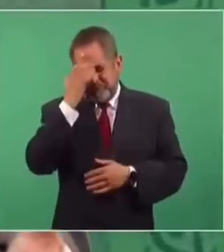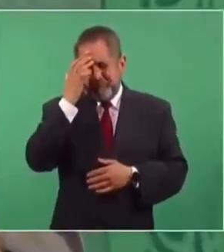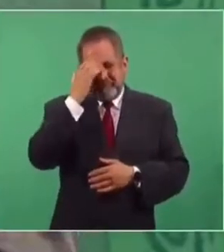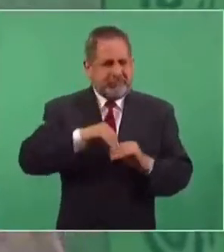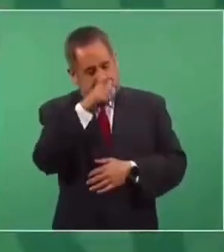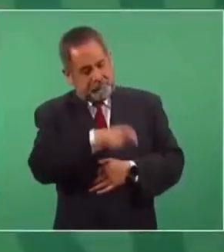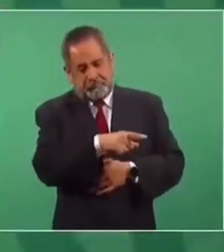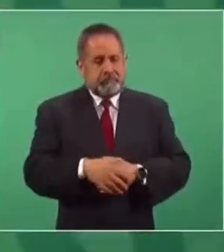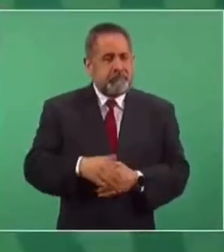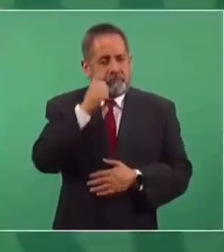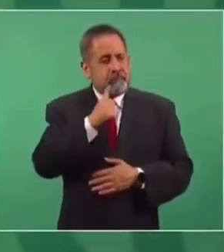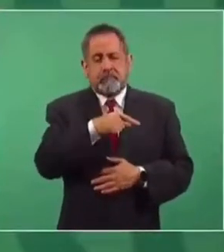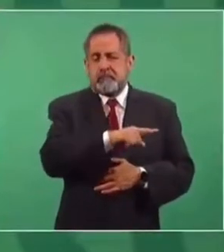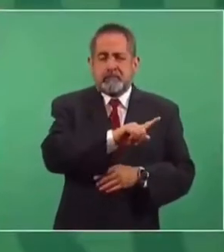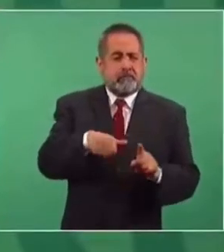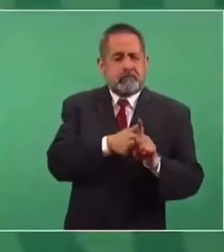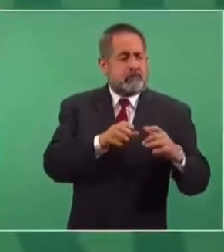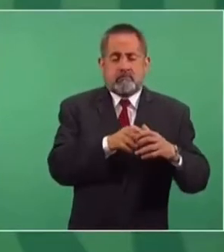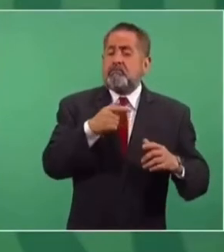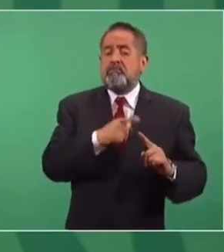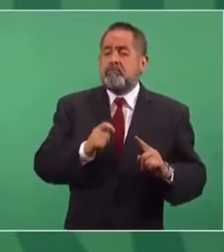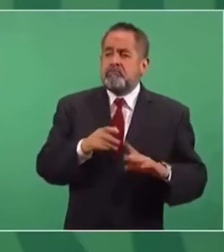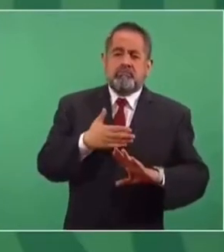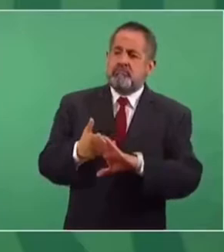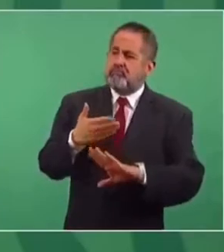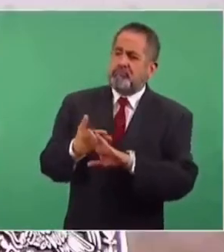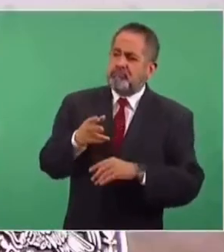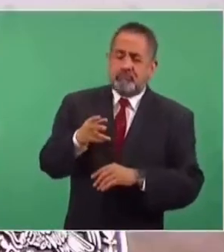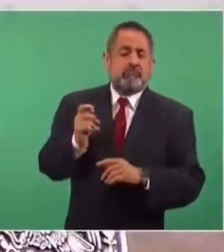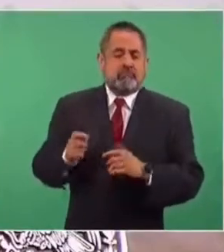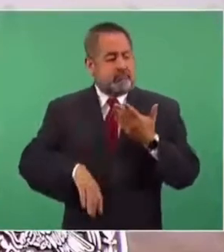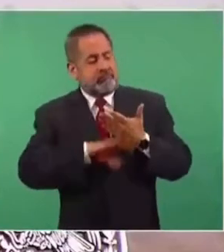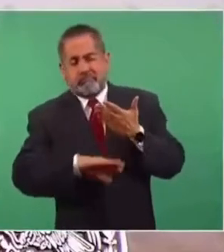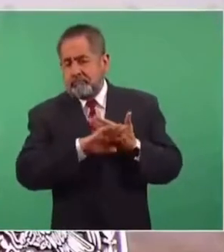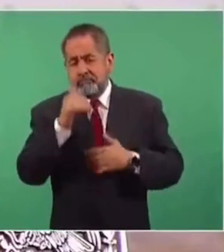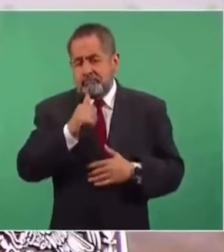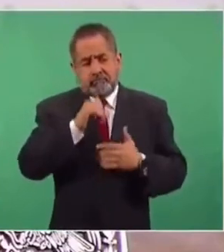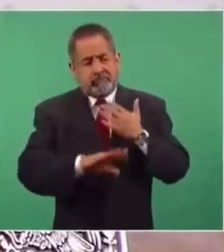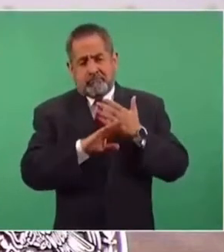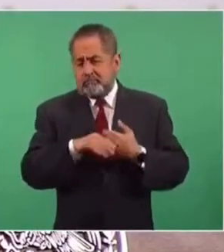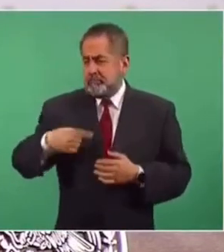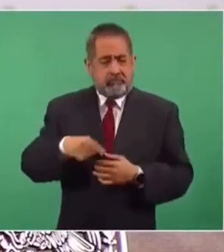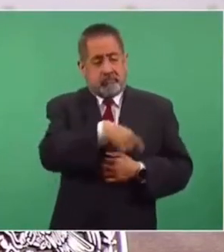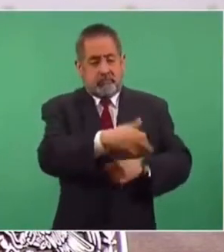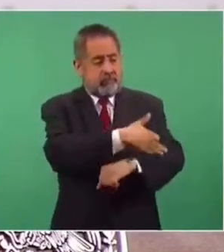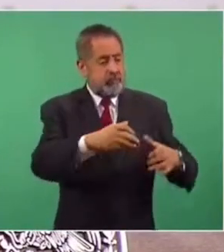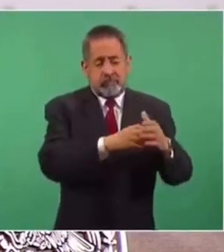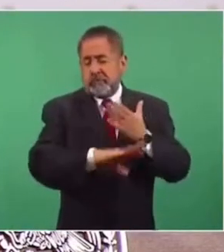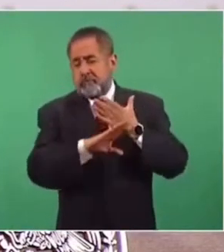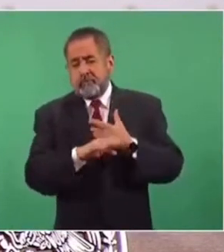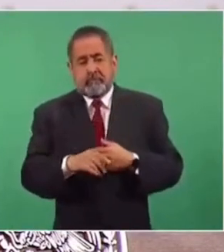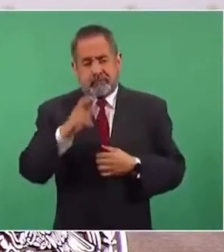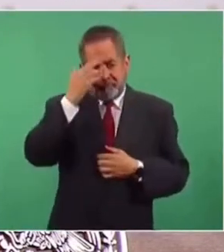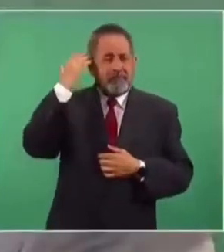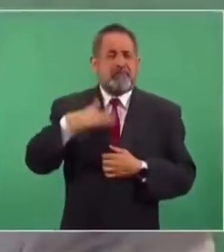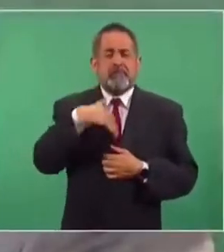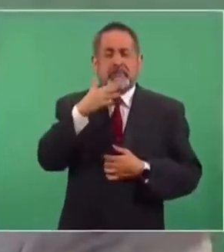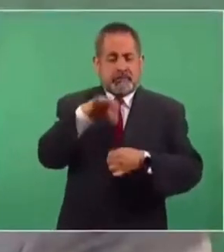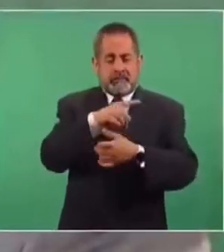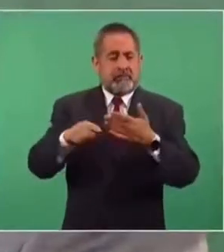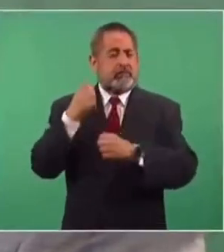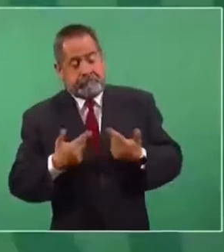conocido, es de dominio público. Siempre han estado en contra de nosotros. Toda la familia participó en el fraude electoral